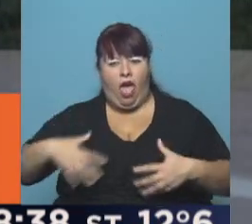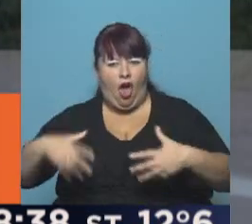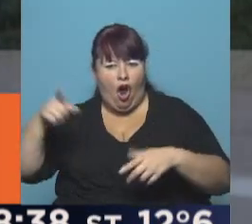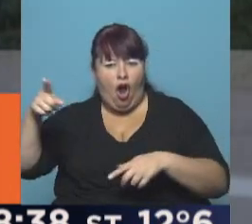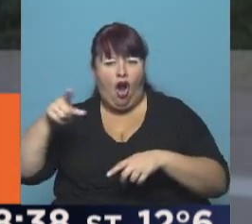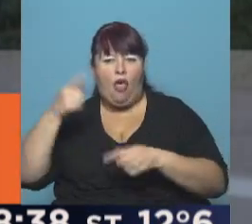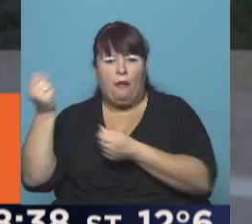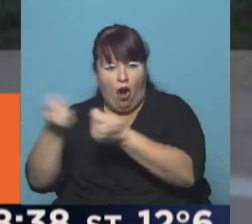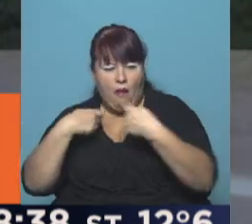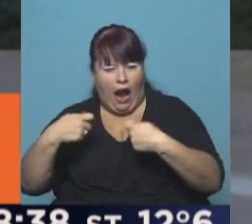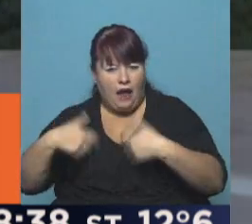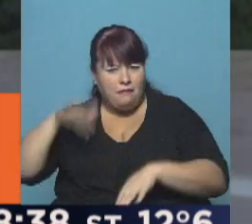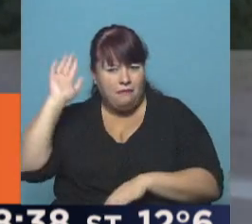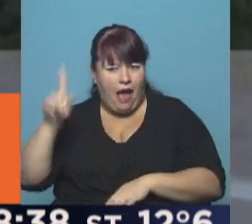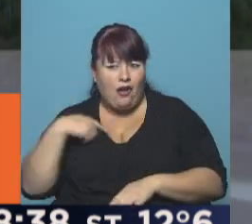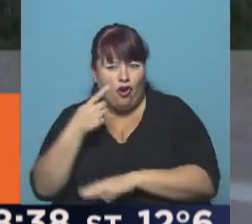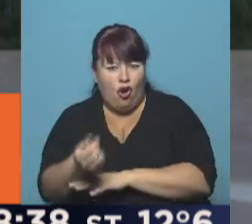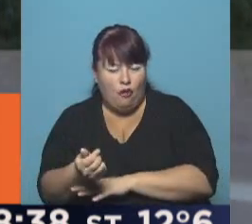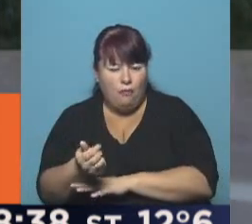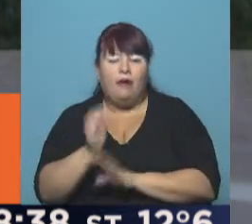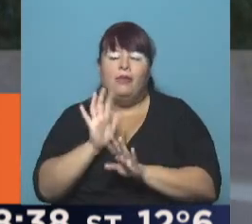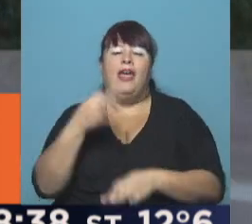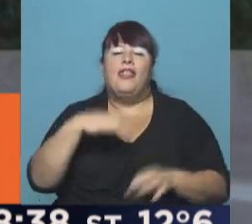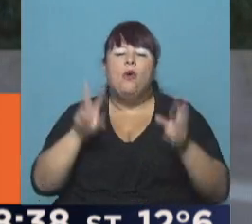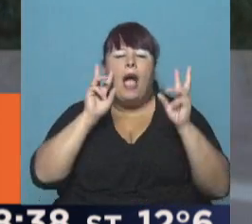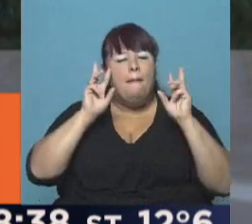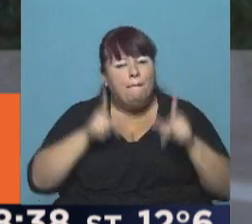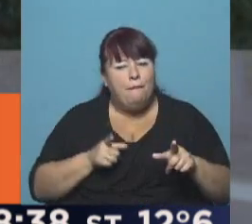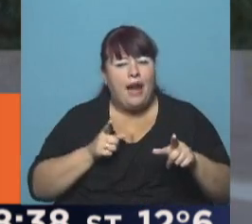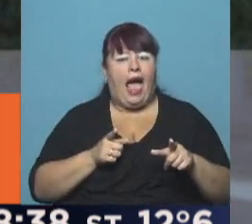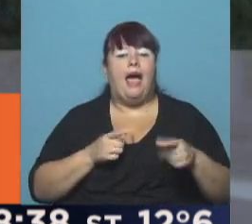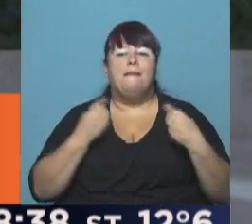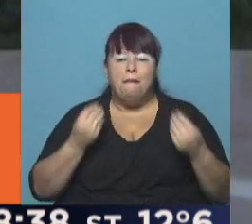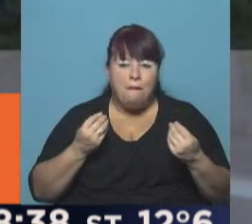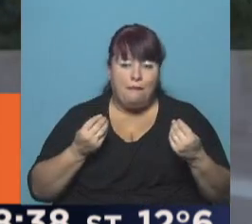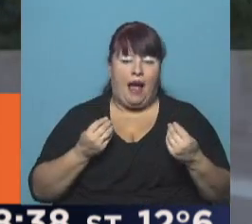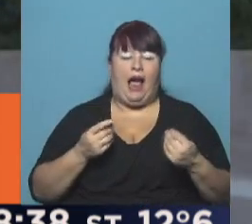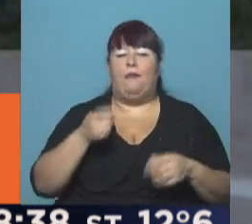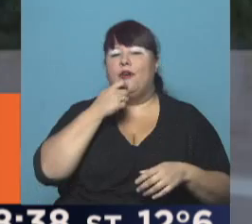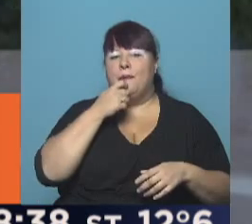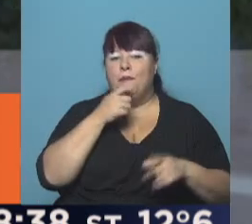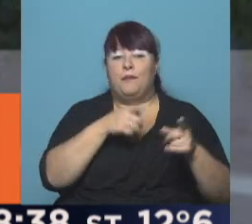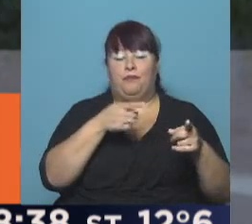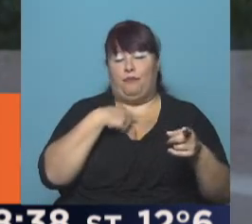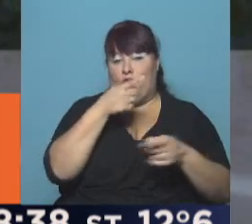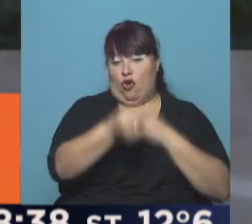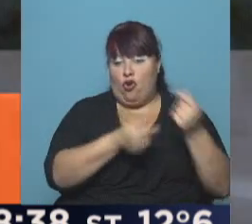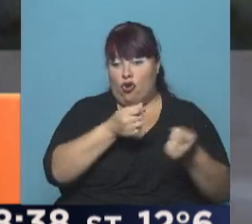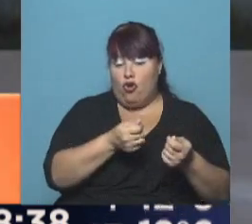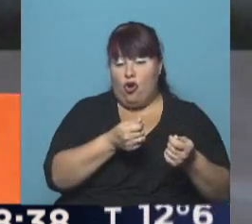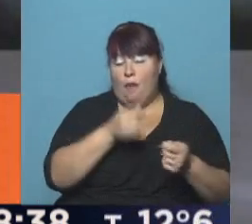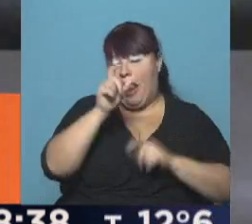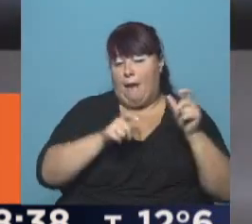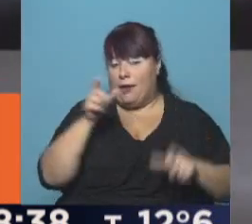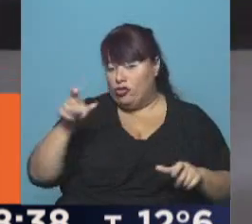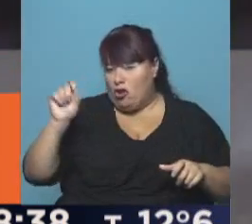pagando el consumidor lo que hay que hacer es generar mecanismos que habiliten a que la demanda del